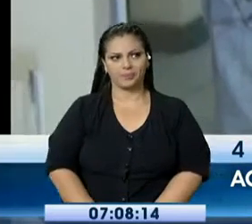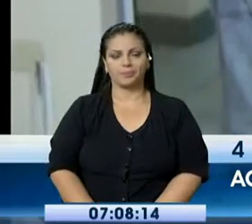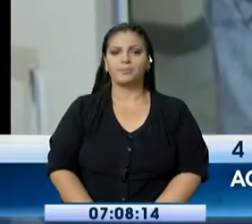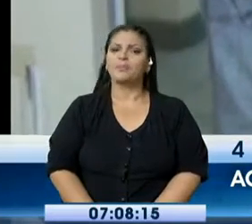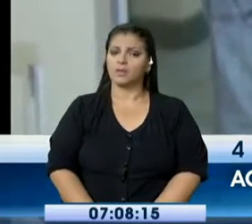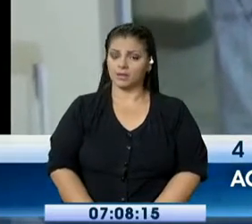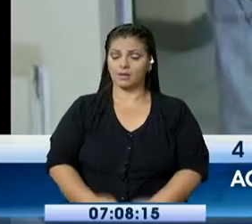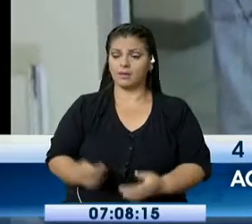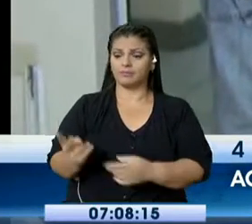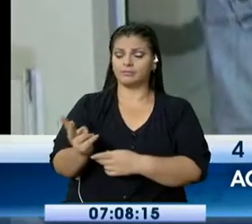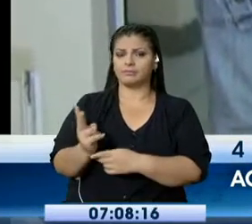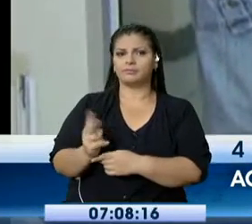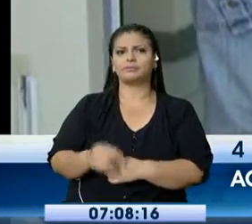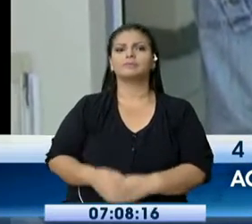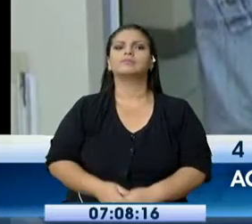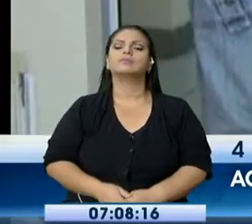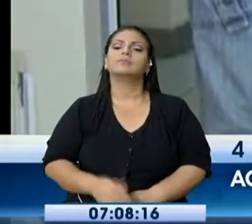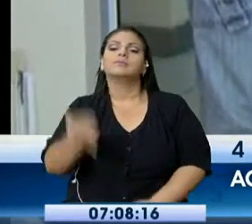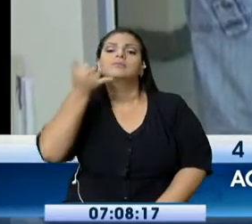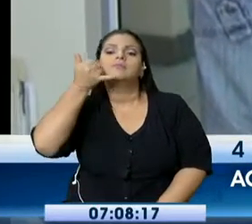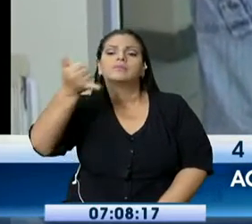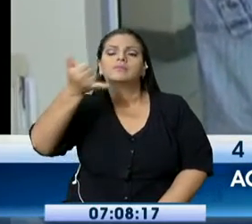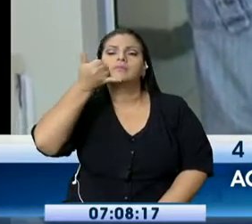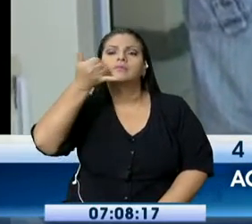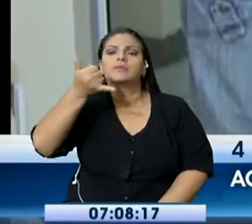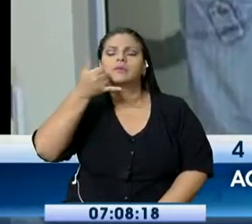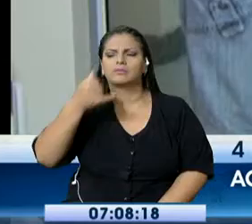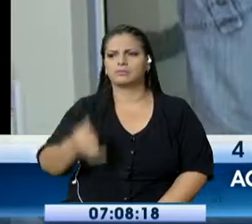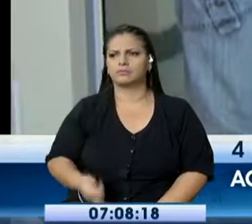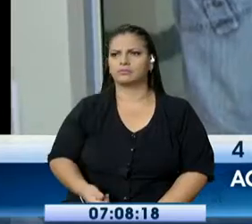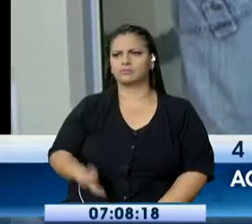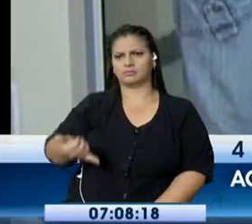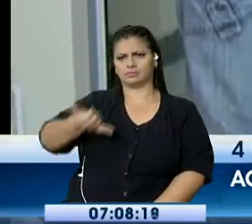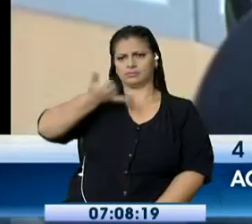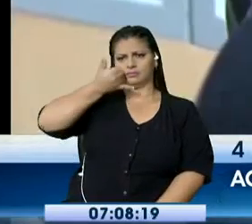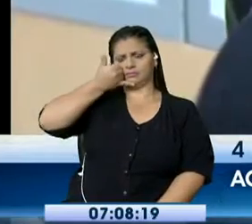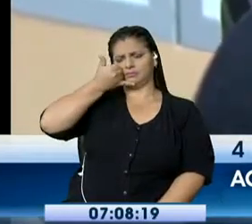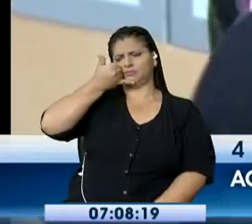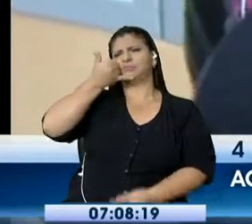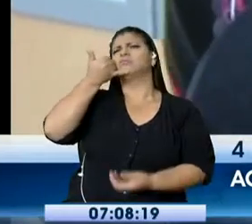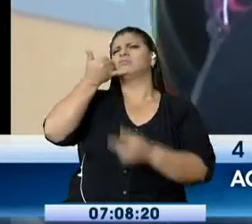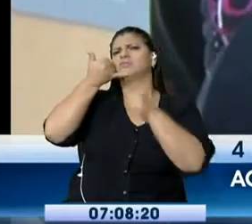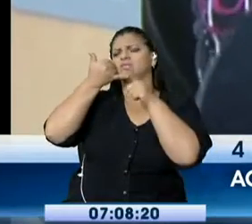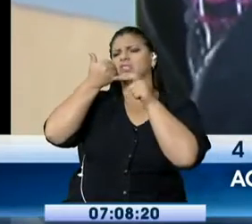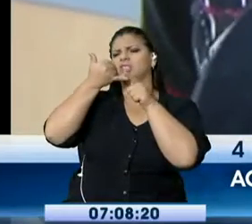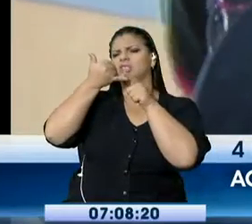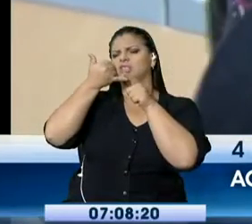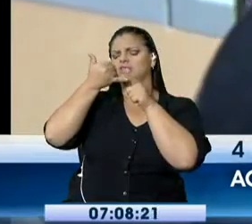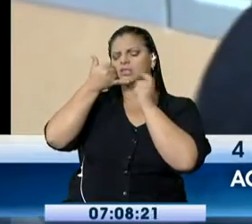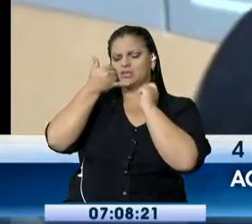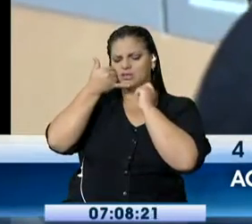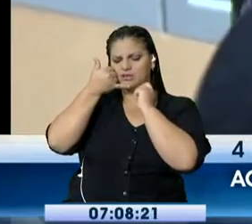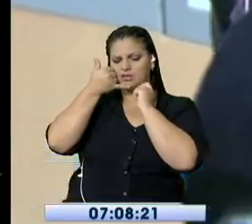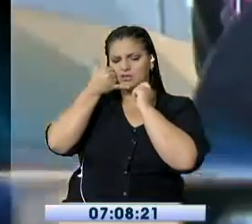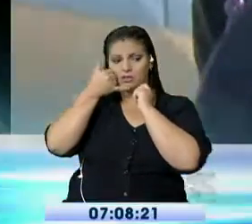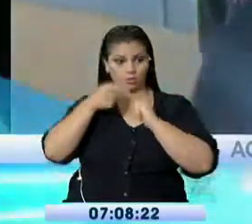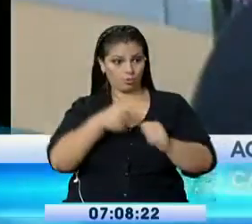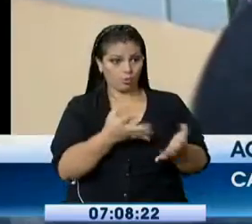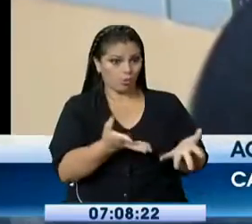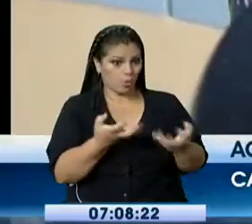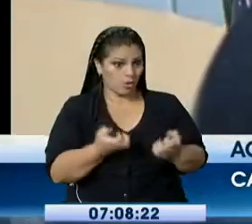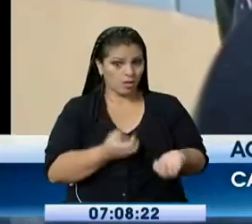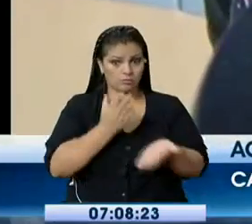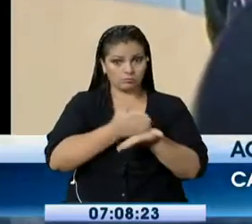bajo costo el llama pueda mi número y me dice por si acaso no quiere sacar este electrodoméstico te saca de trabajo ingeniero